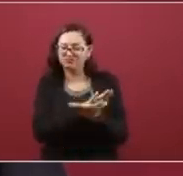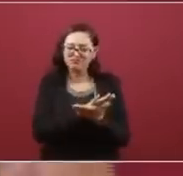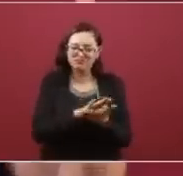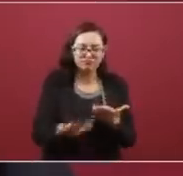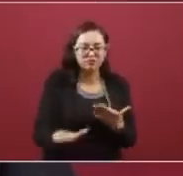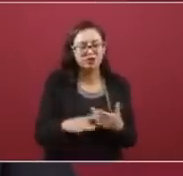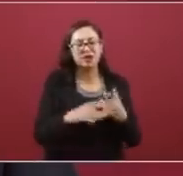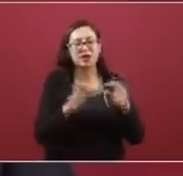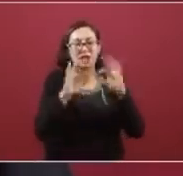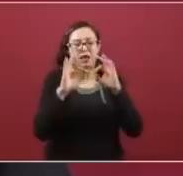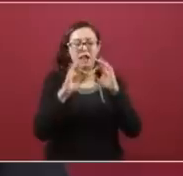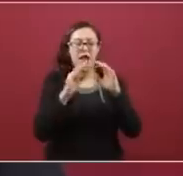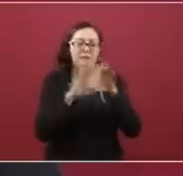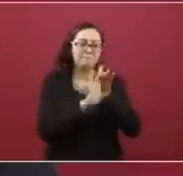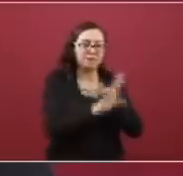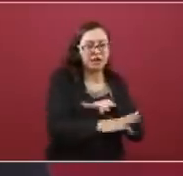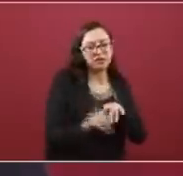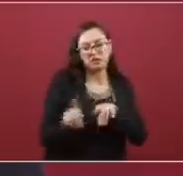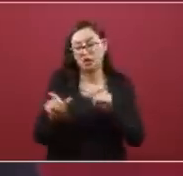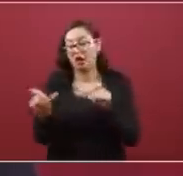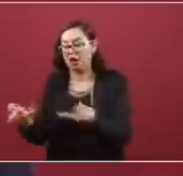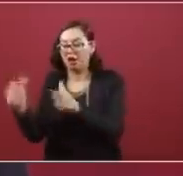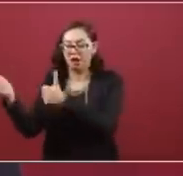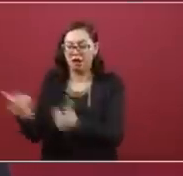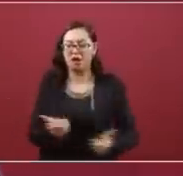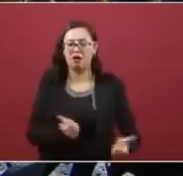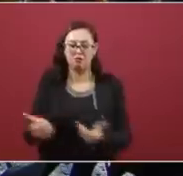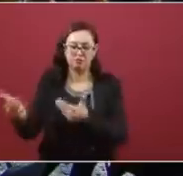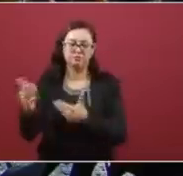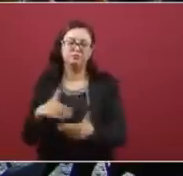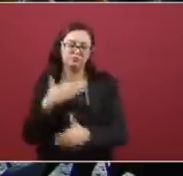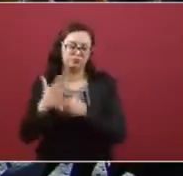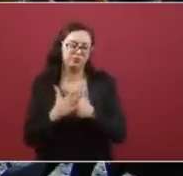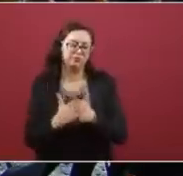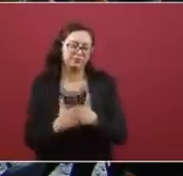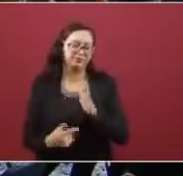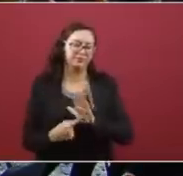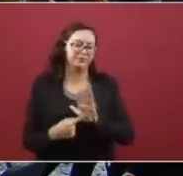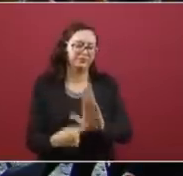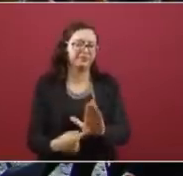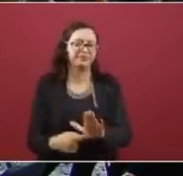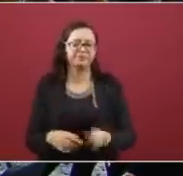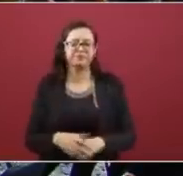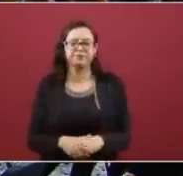migración y en aduanas. Se les va a presentar en su momento.